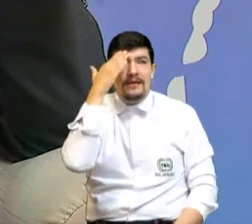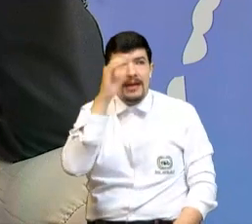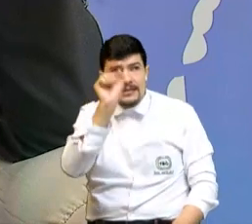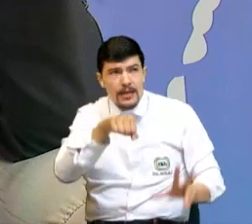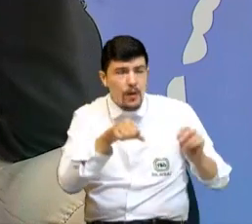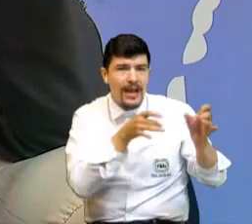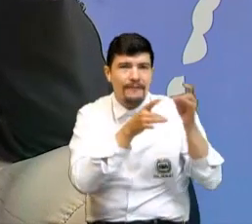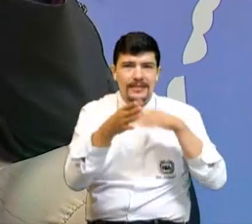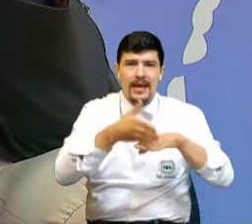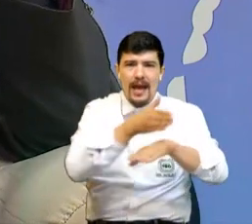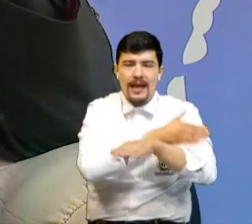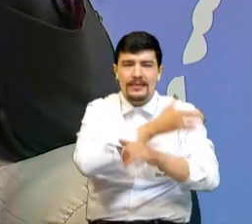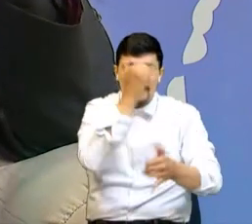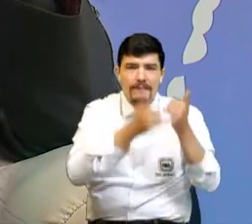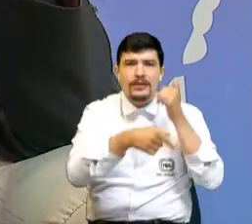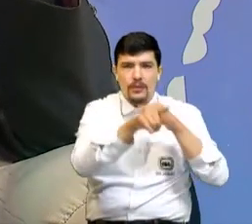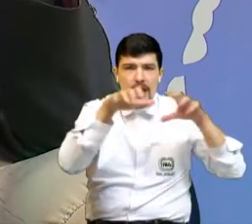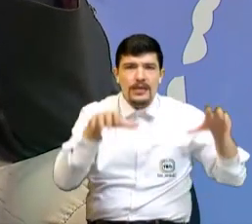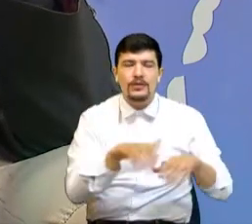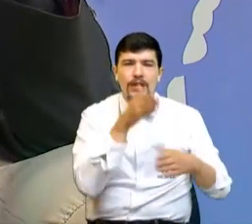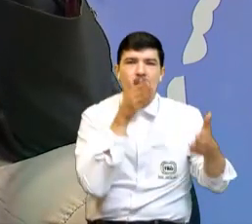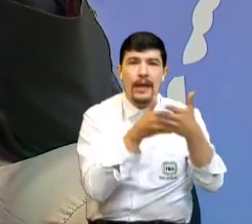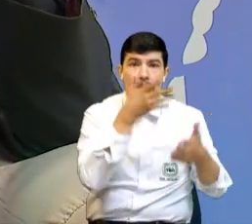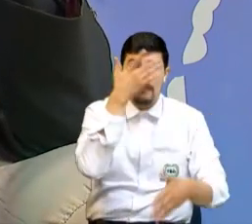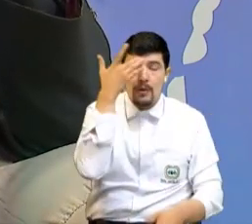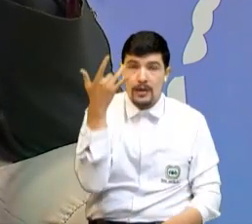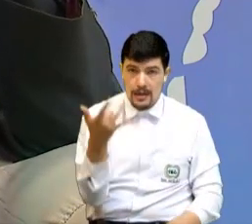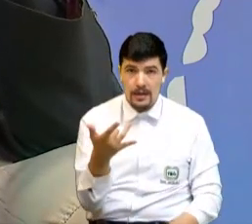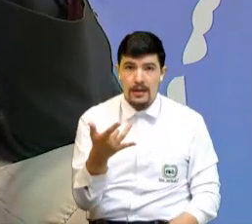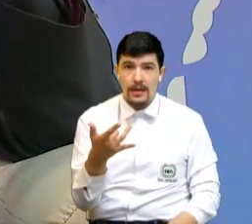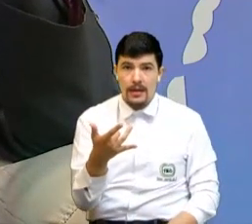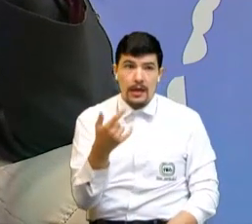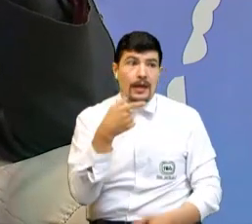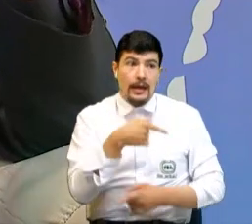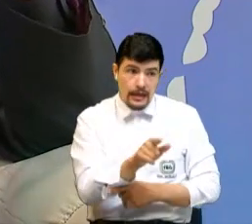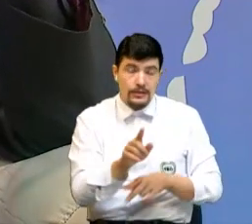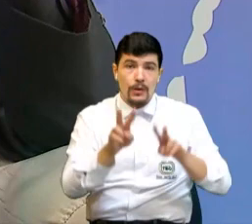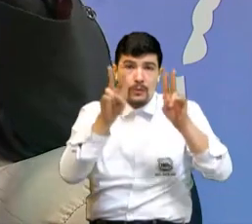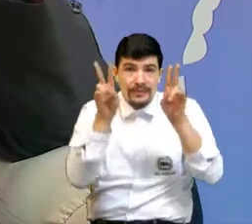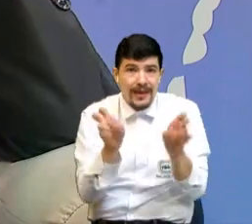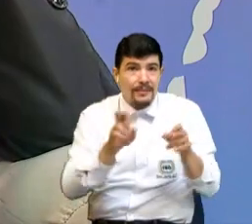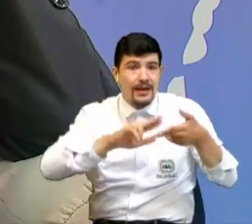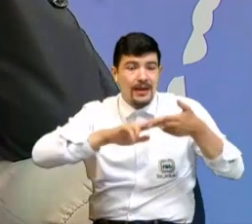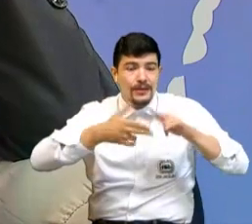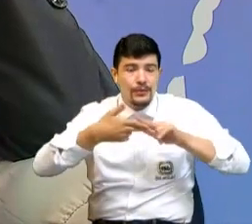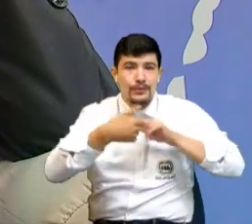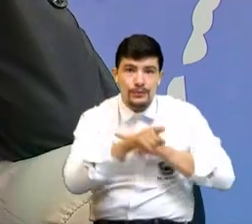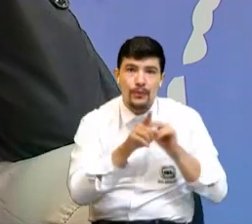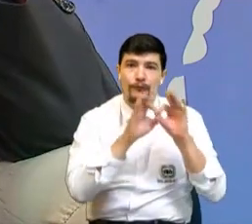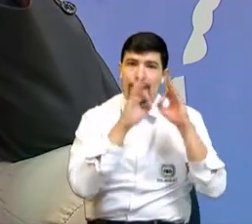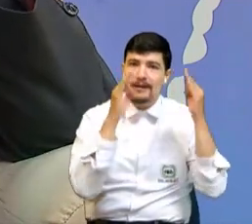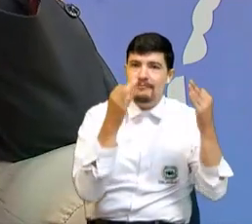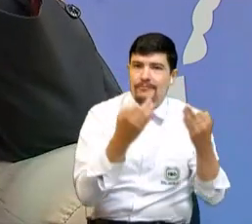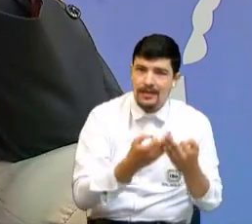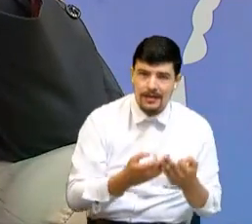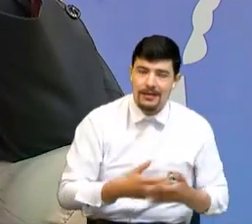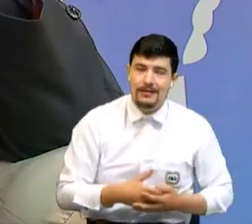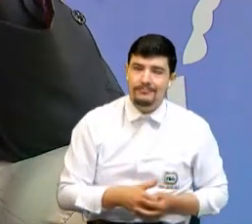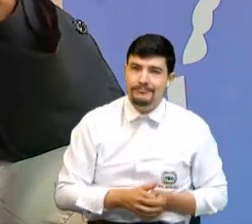acción penal, porque indudablemente esto es un tema de familia en